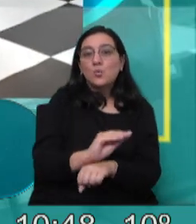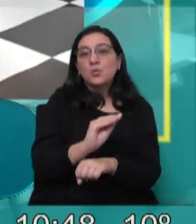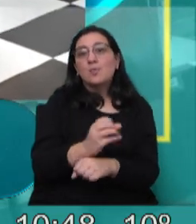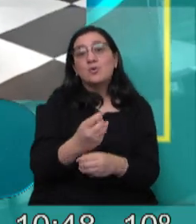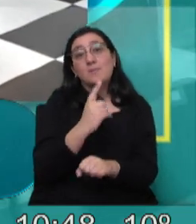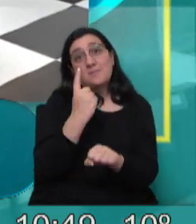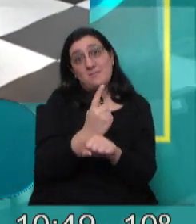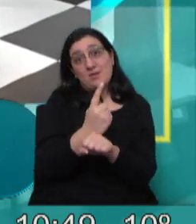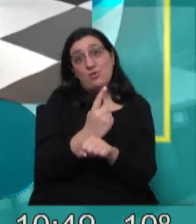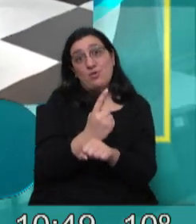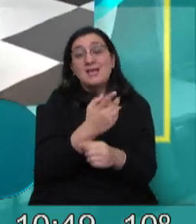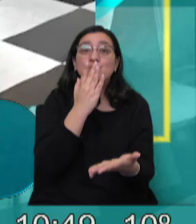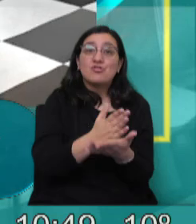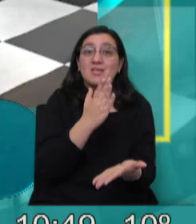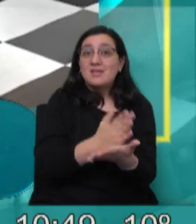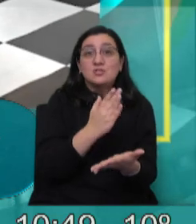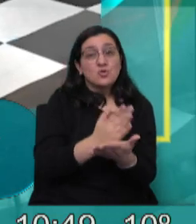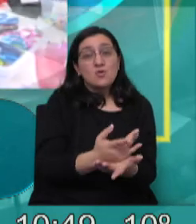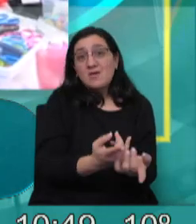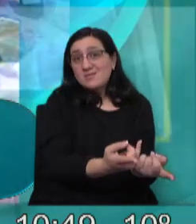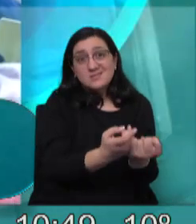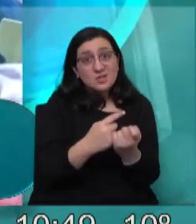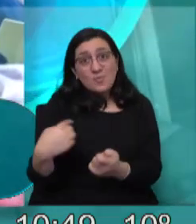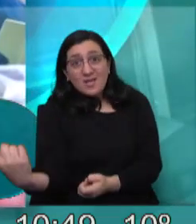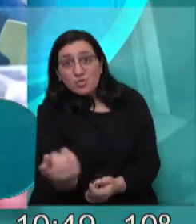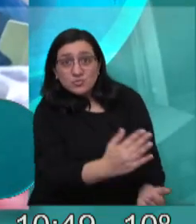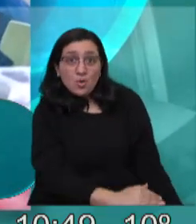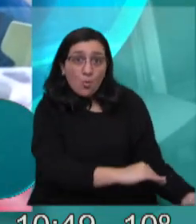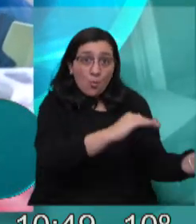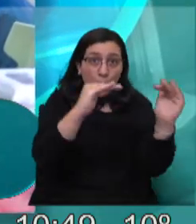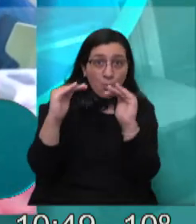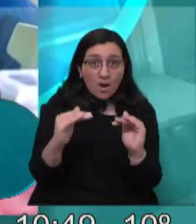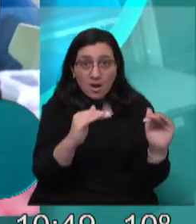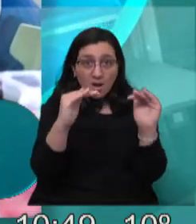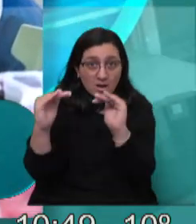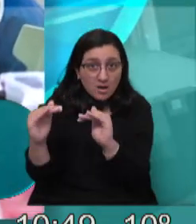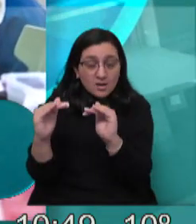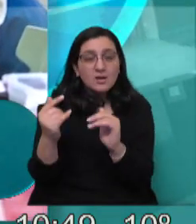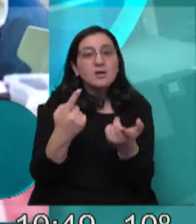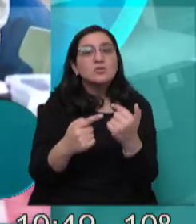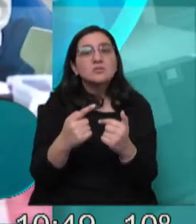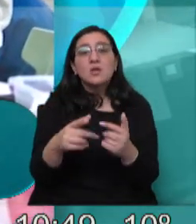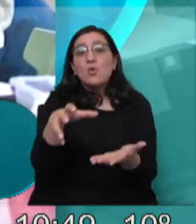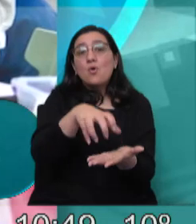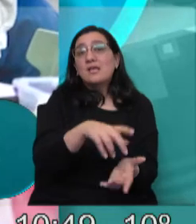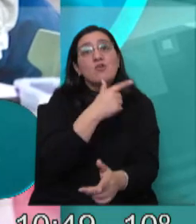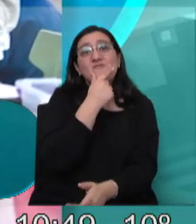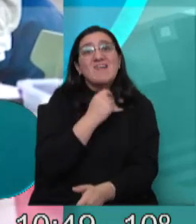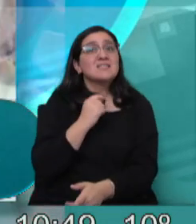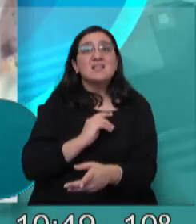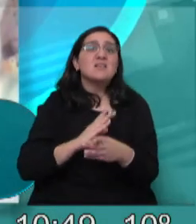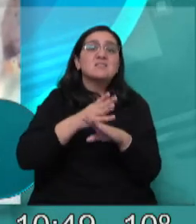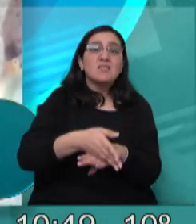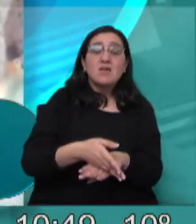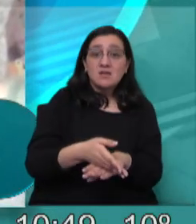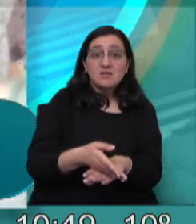primero, que es un derecho inherente a las personas, el acceso a la cultura. Entonces, en lugares donde quizás no es tan fácil